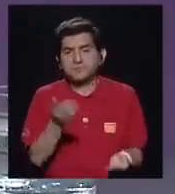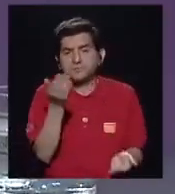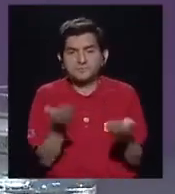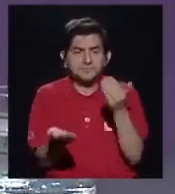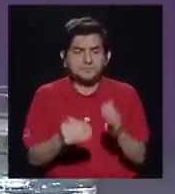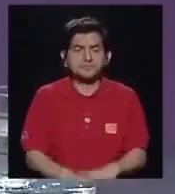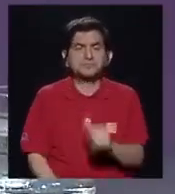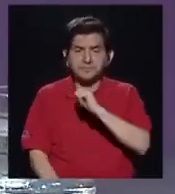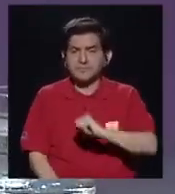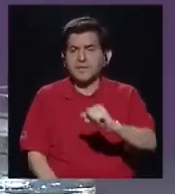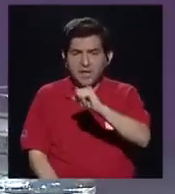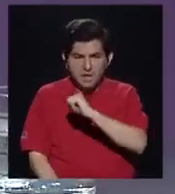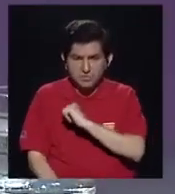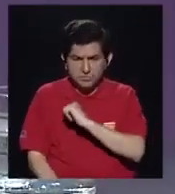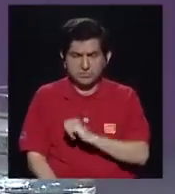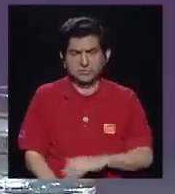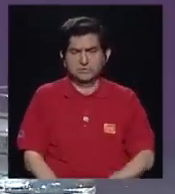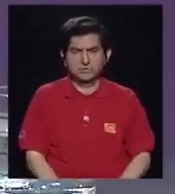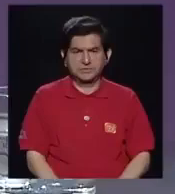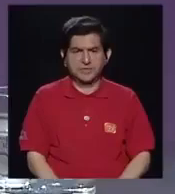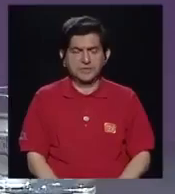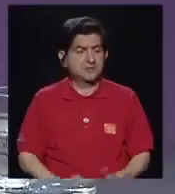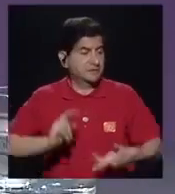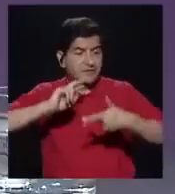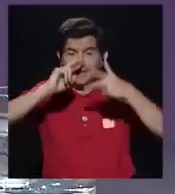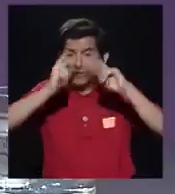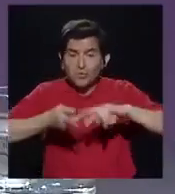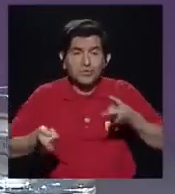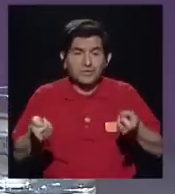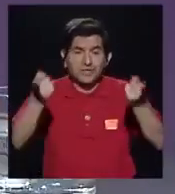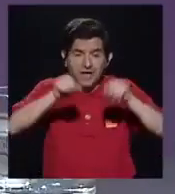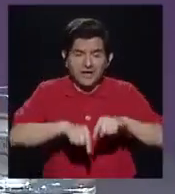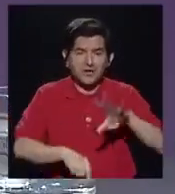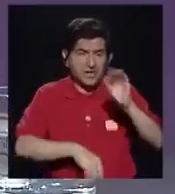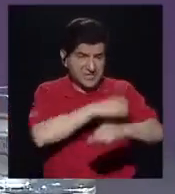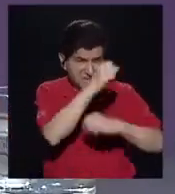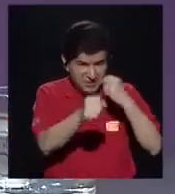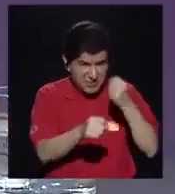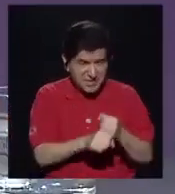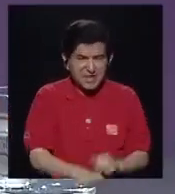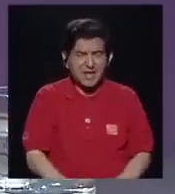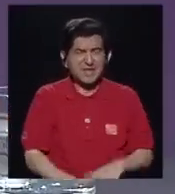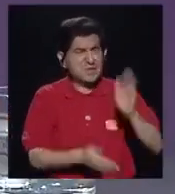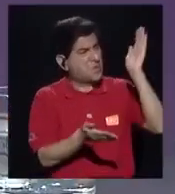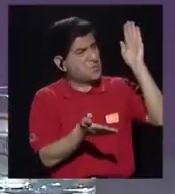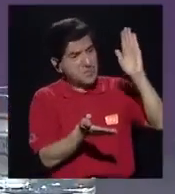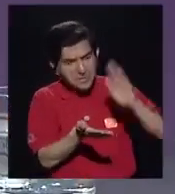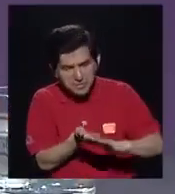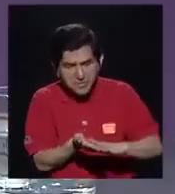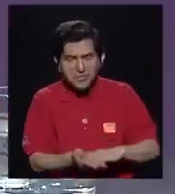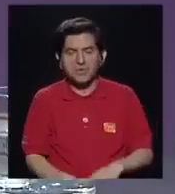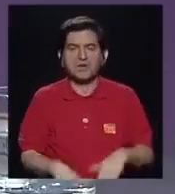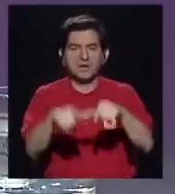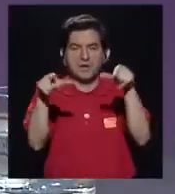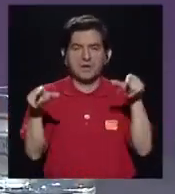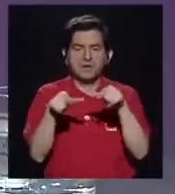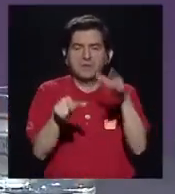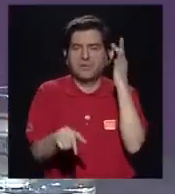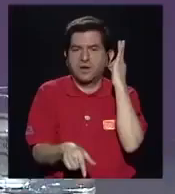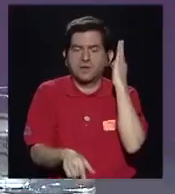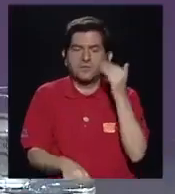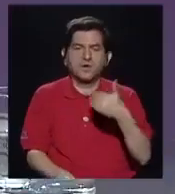autoridad sino al contrario he visto en 50 años la caída abrupta de la posición de las mujeres